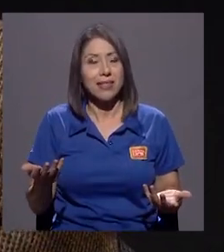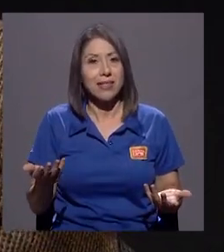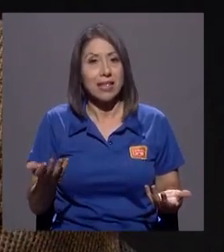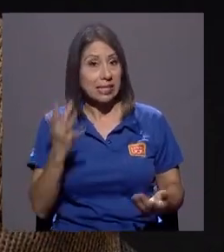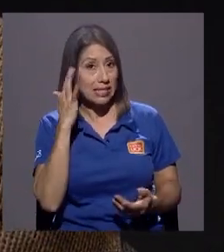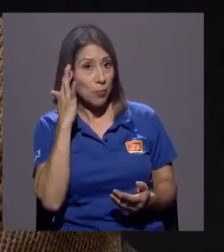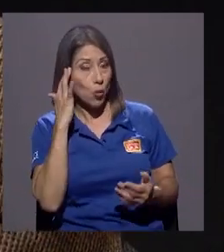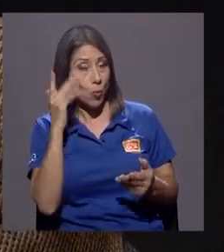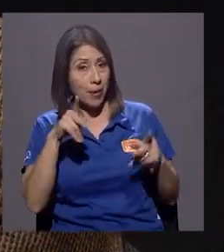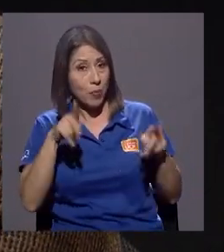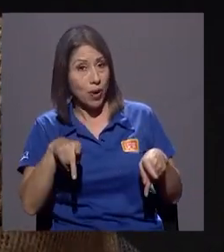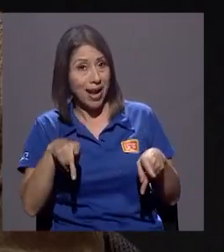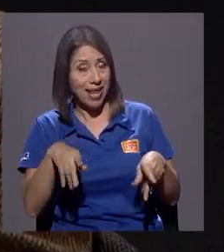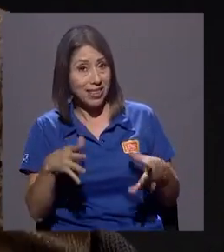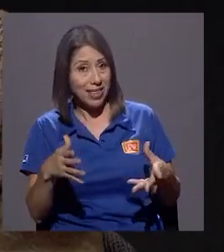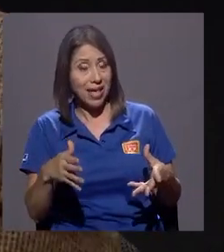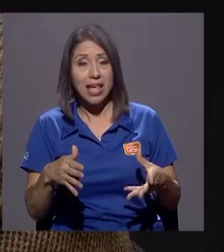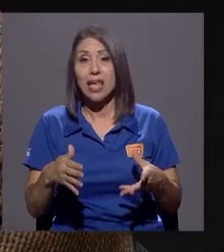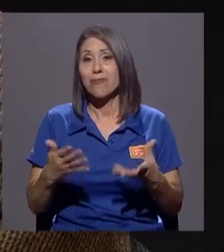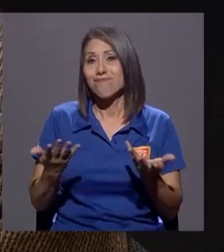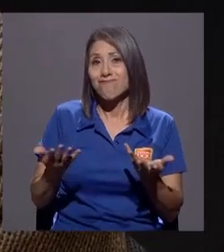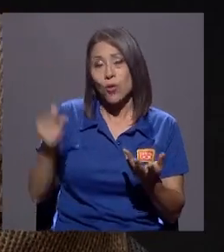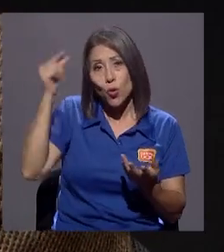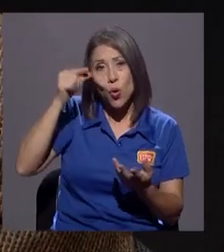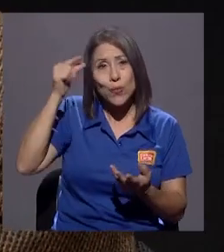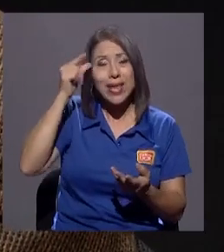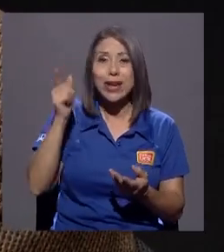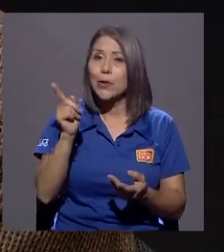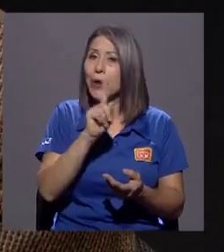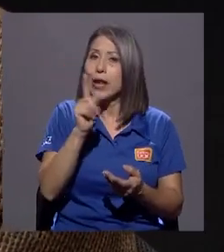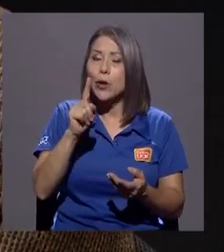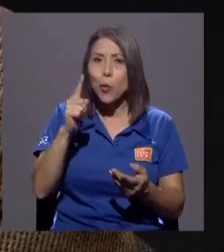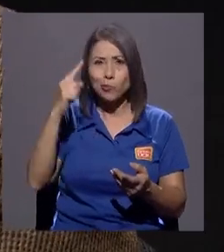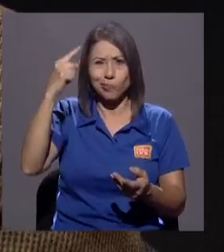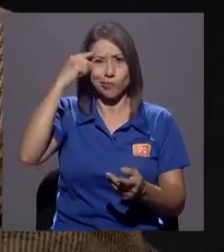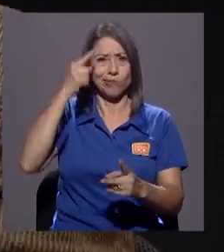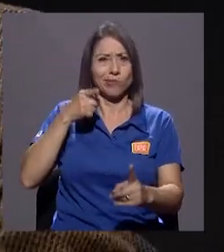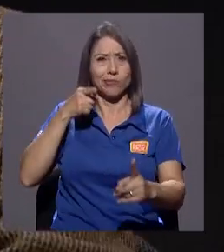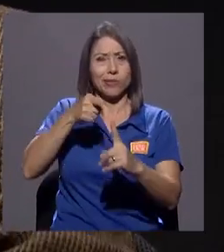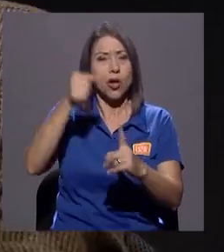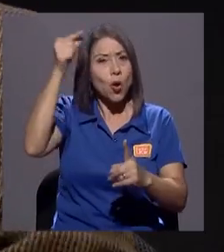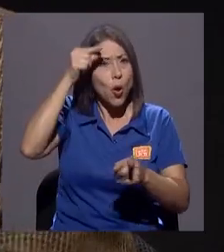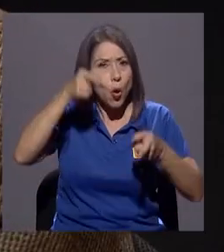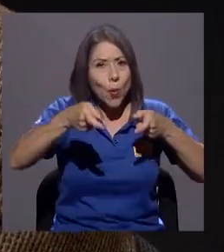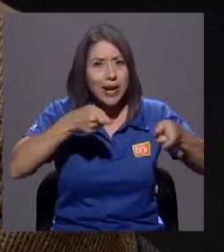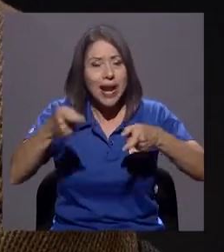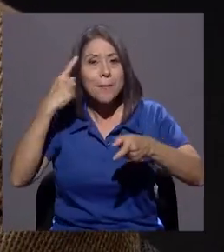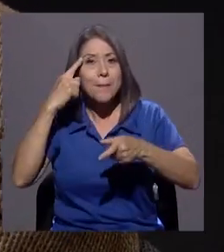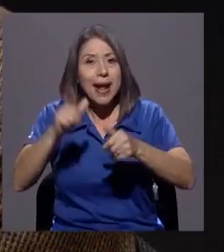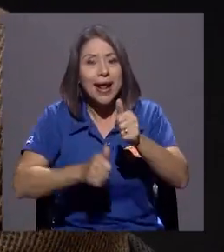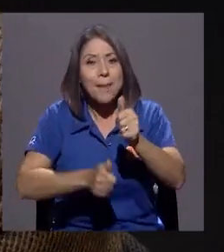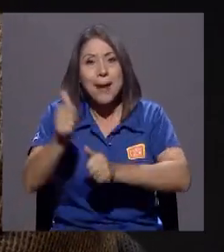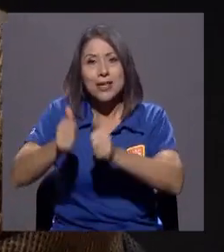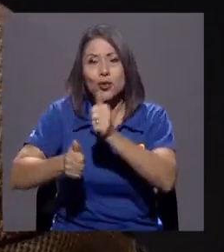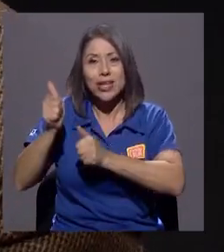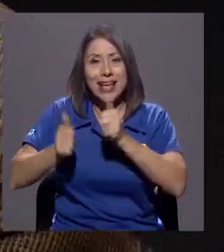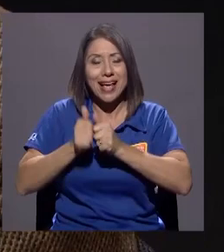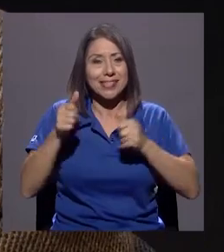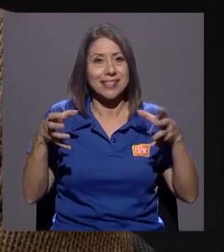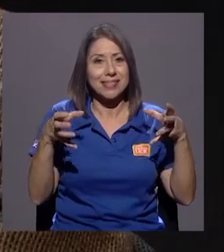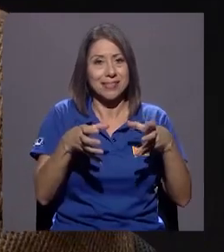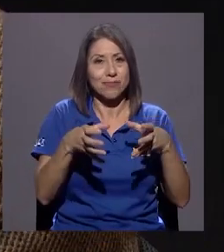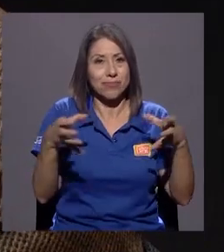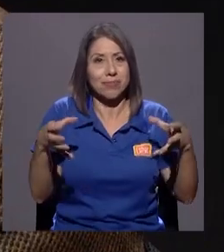espero que la gente se proponga gobernar para las mayorías enfrentar